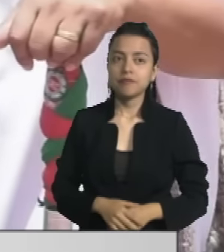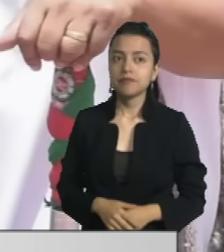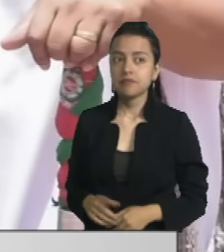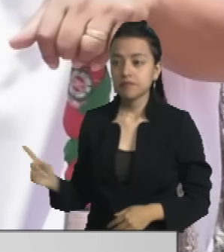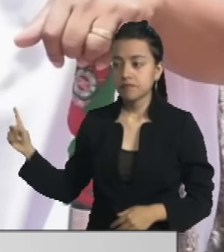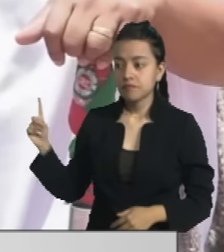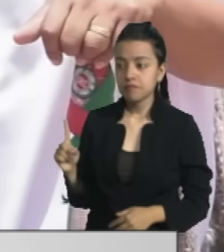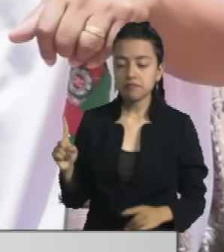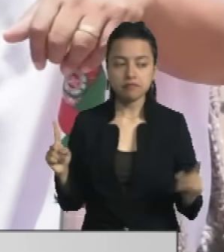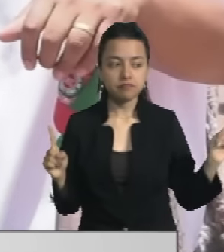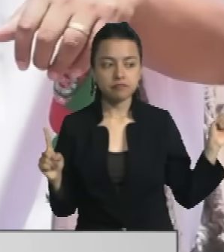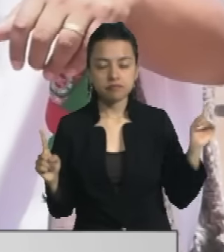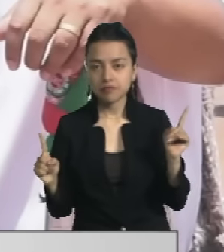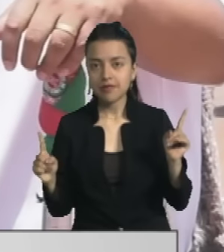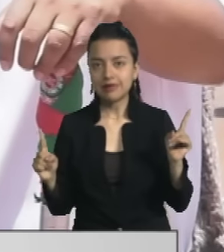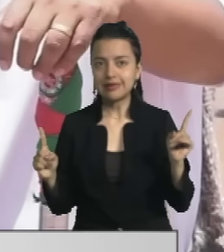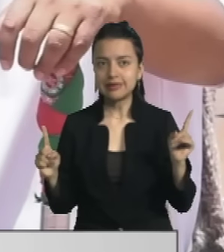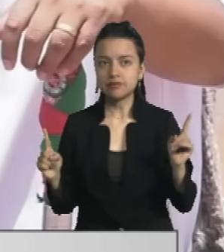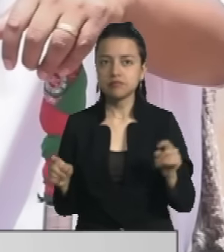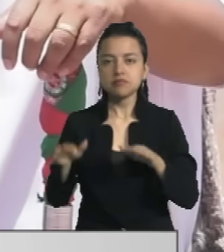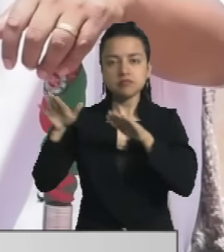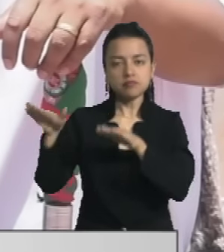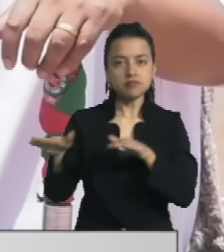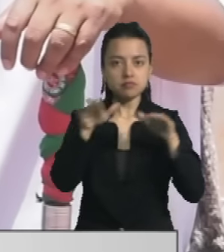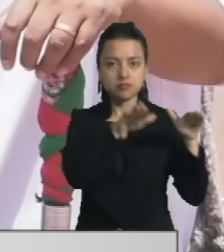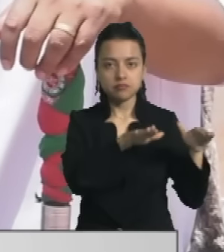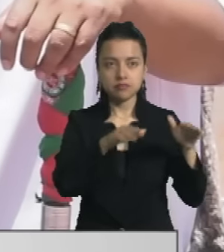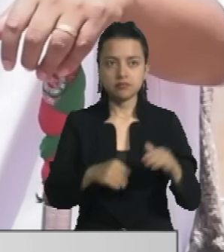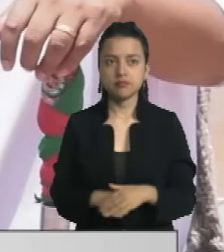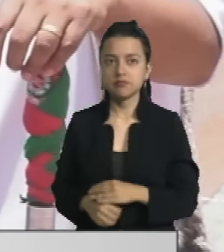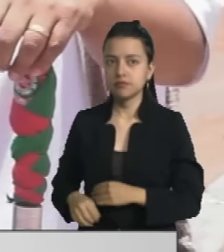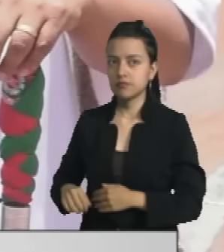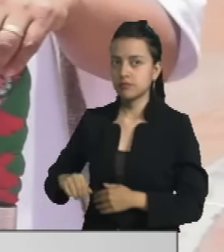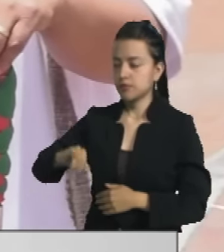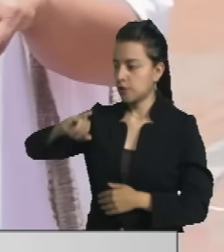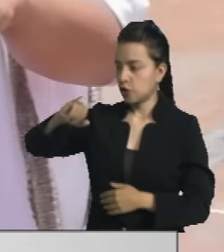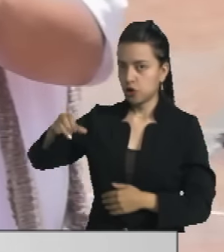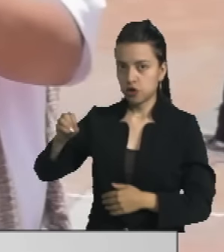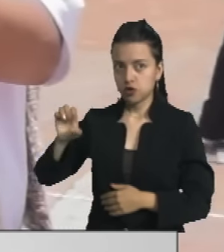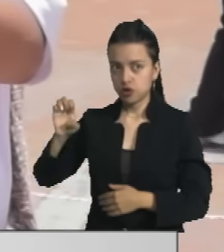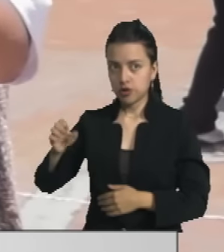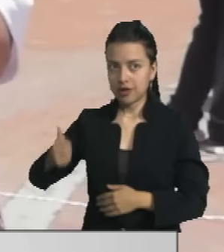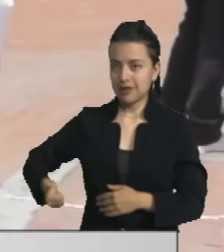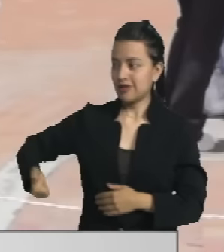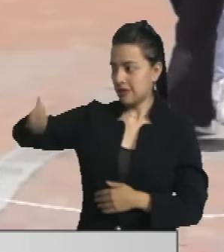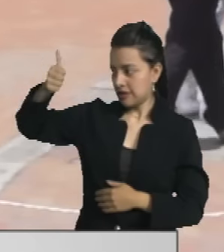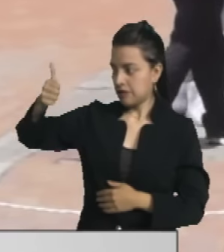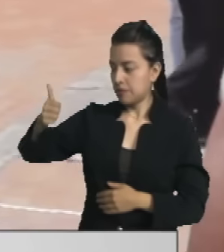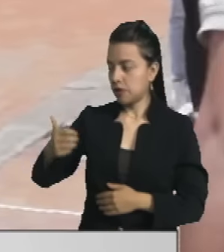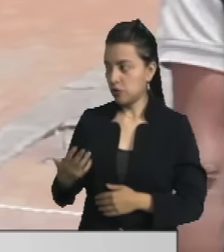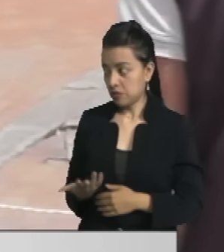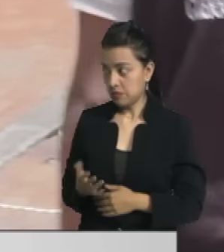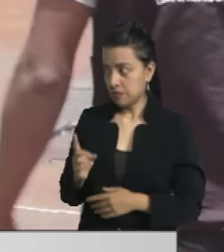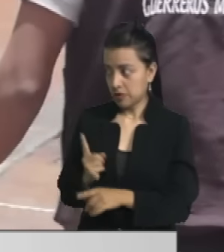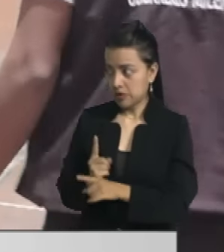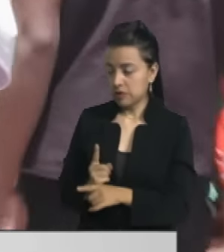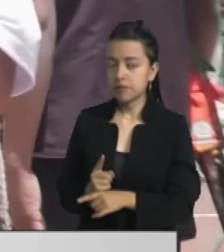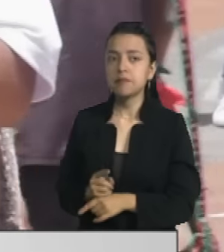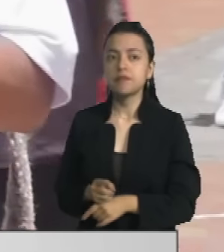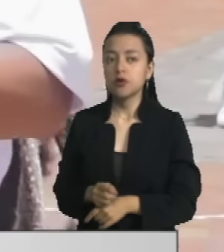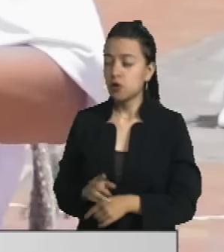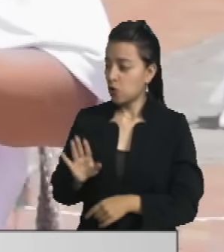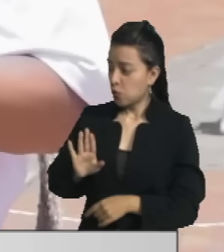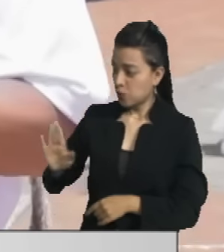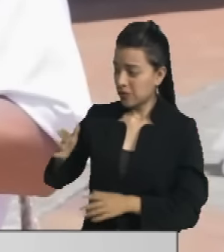Consejo regional indígena del cauca el mayor Joe sauca mayor ustedes están